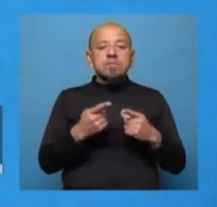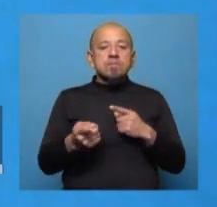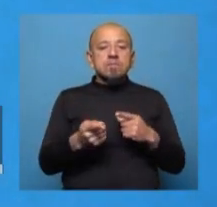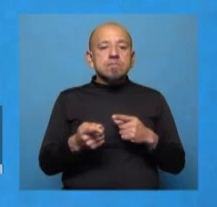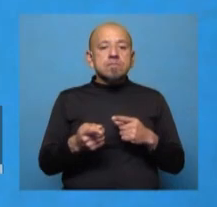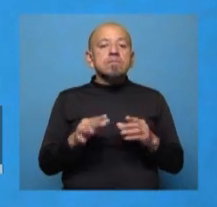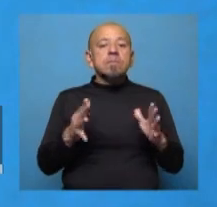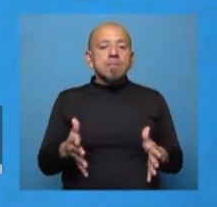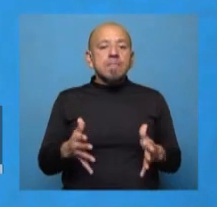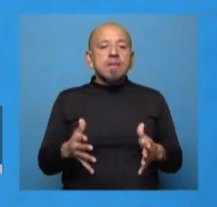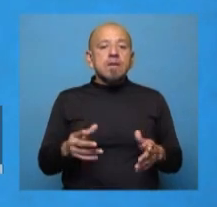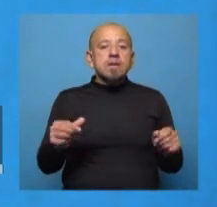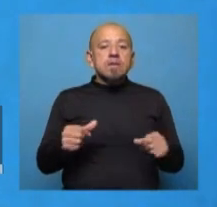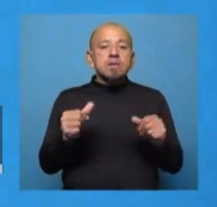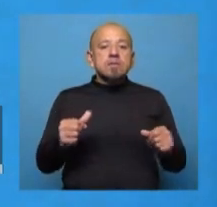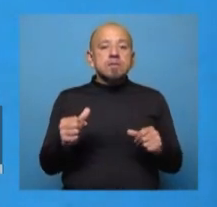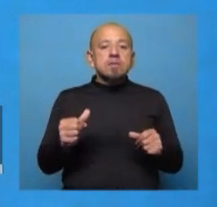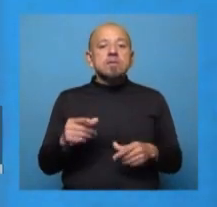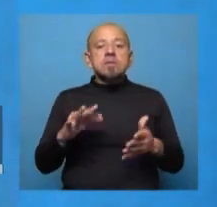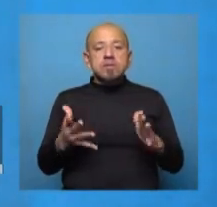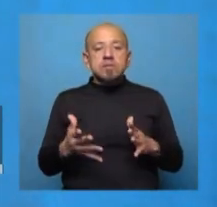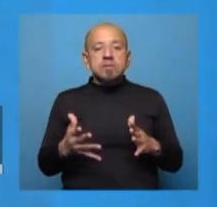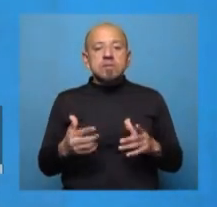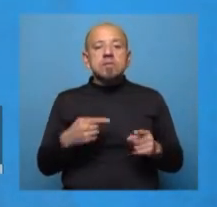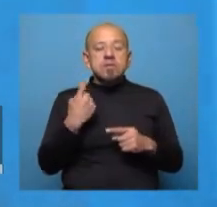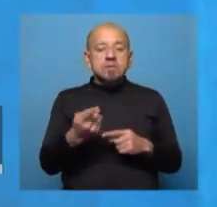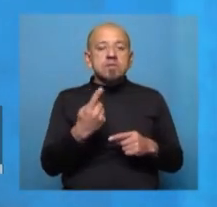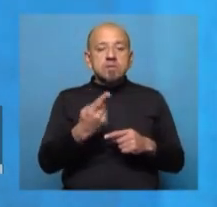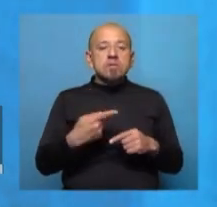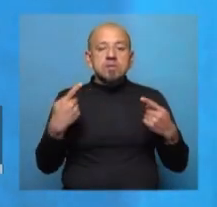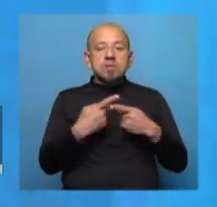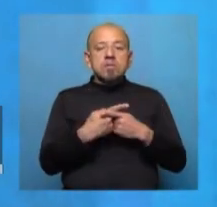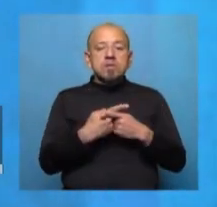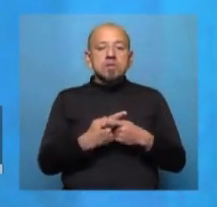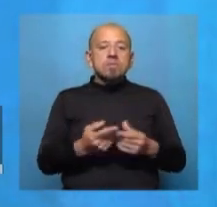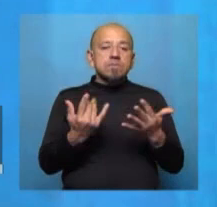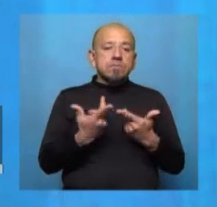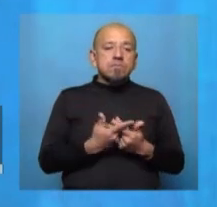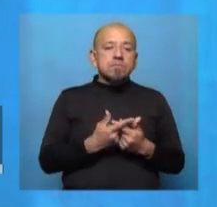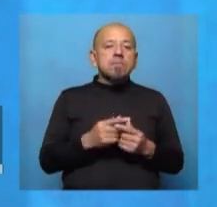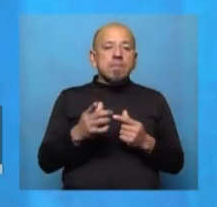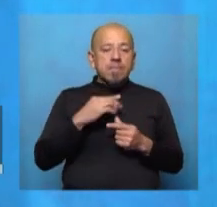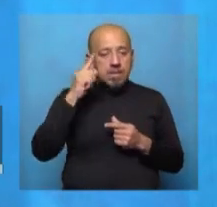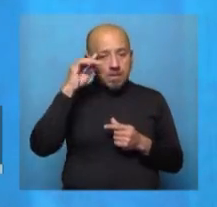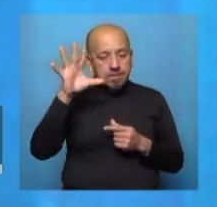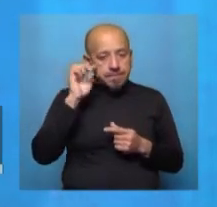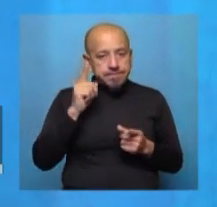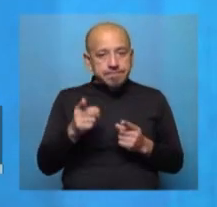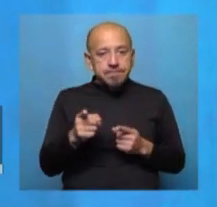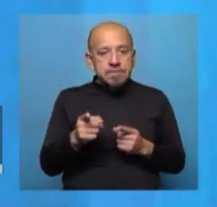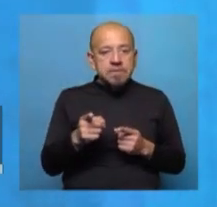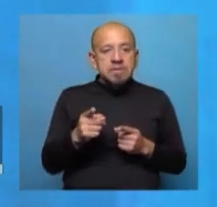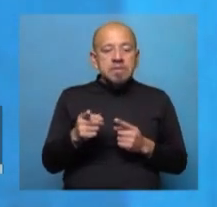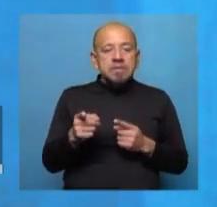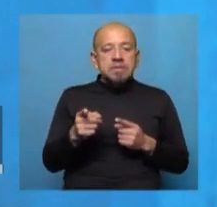alternativa de construir un camino hacia ese partido que vamos a organizar vamos a recordar seguir